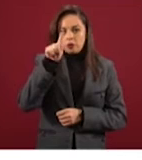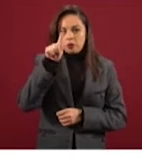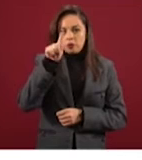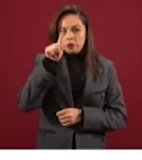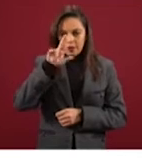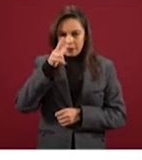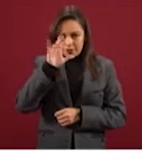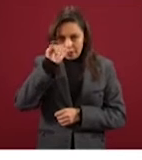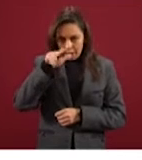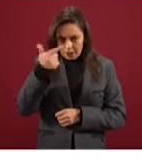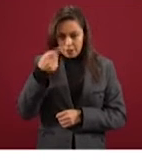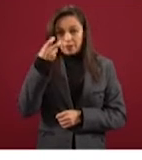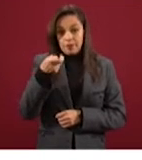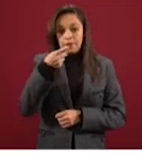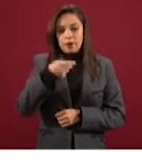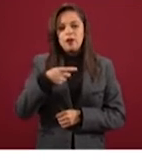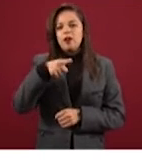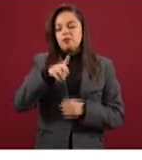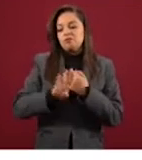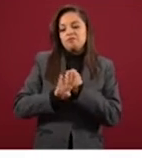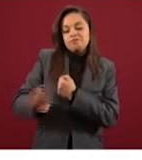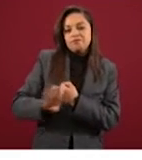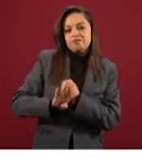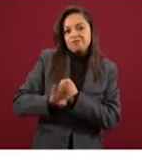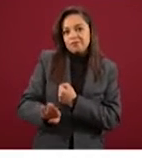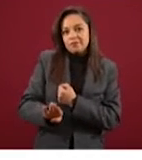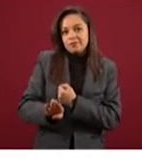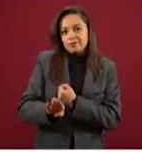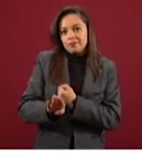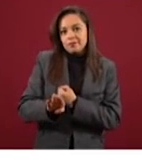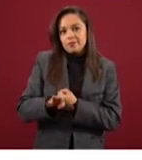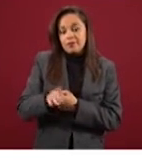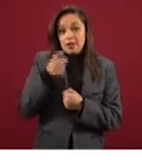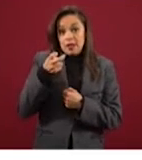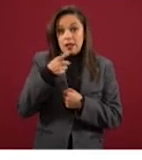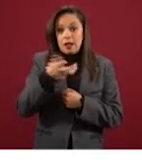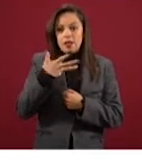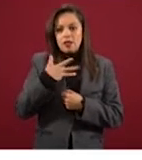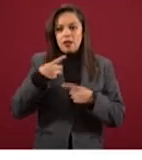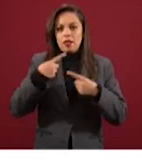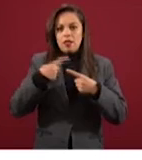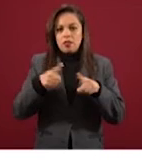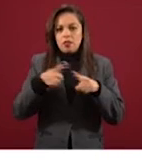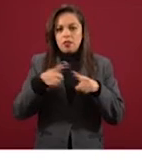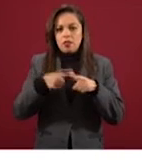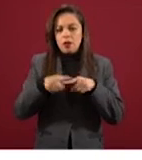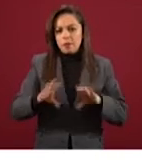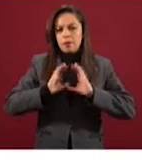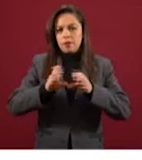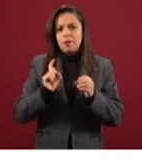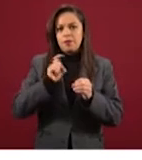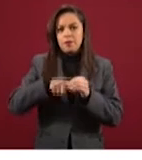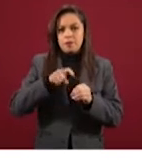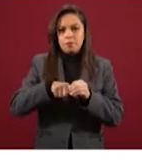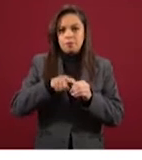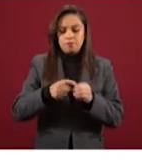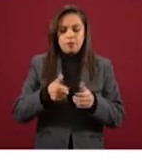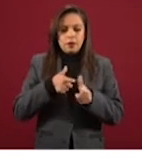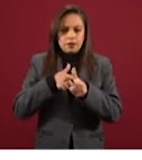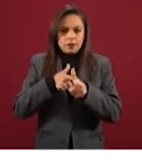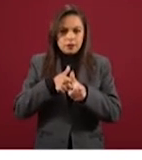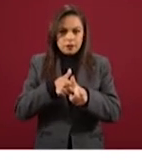árido una mayor participación en la pérdida de diciembre de los empleos permanentes es decir